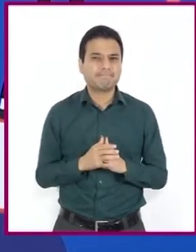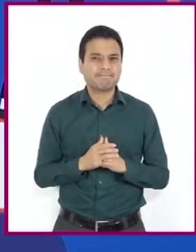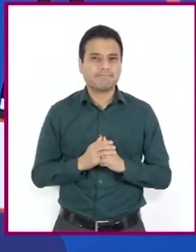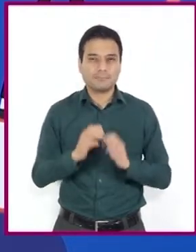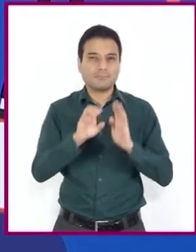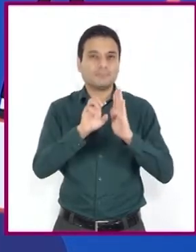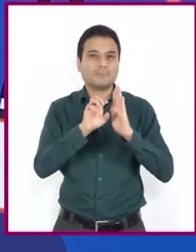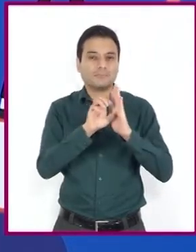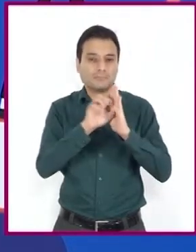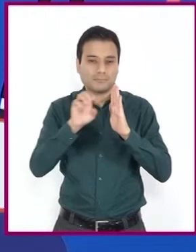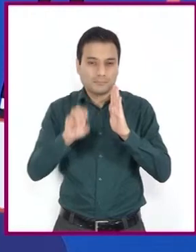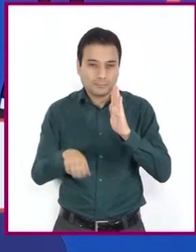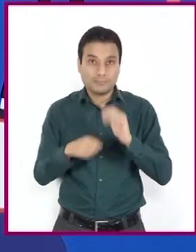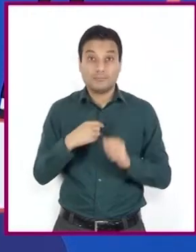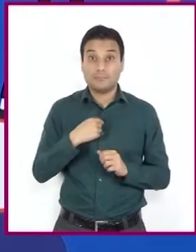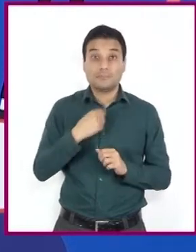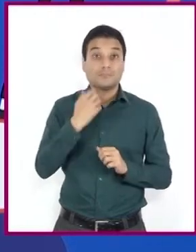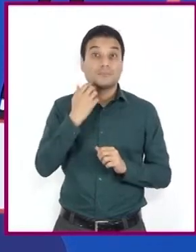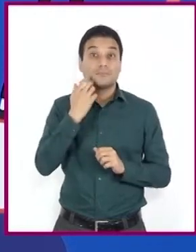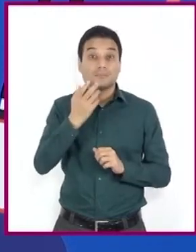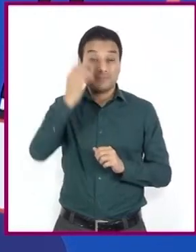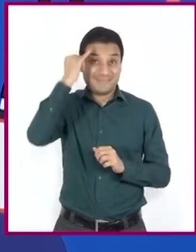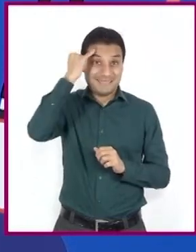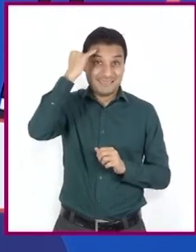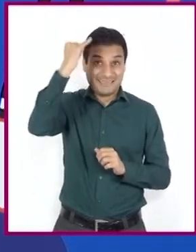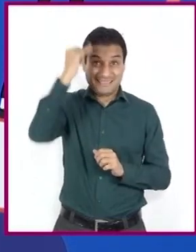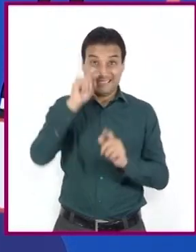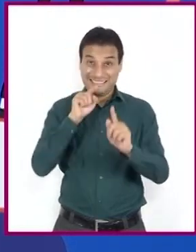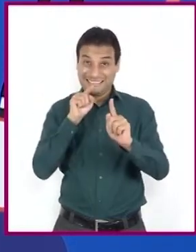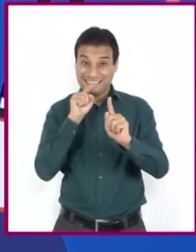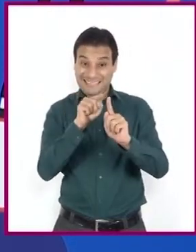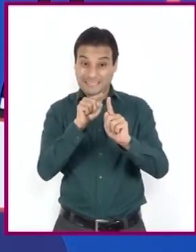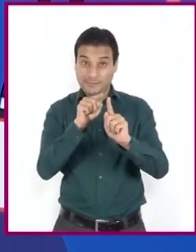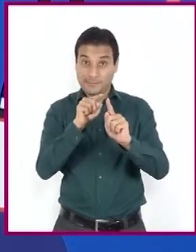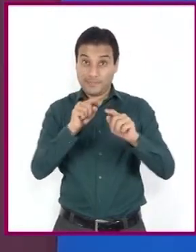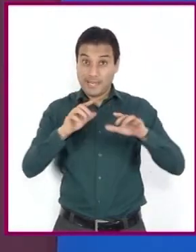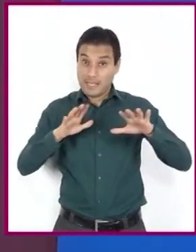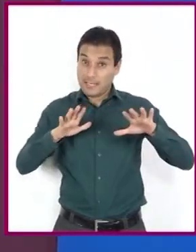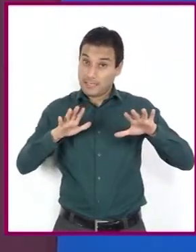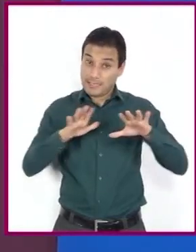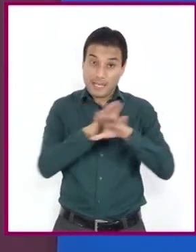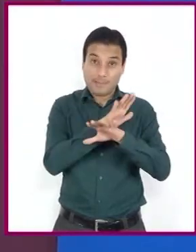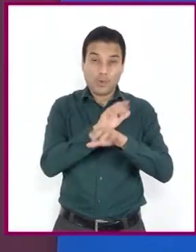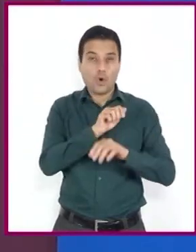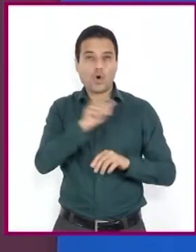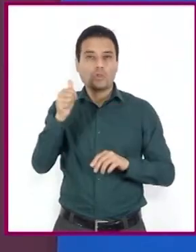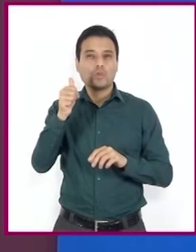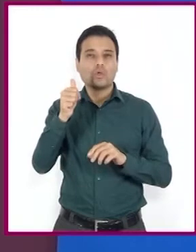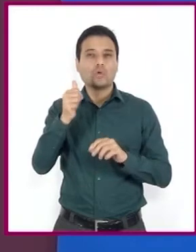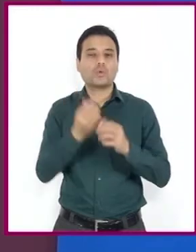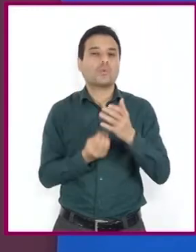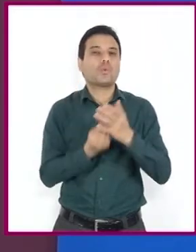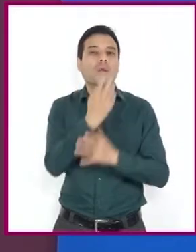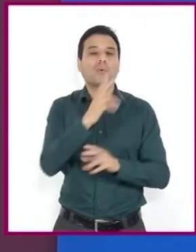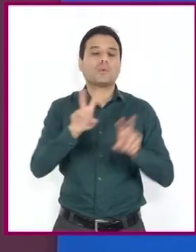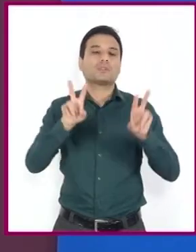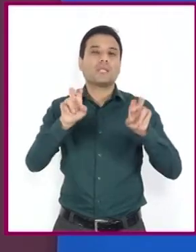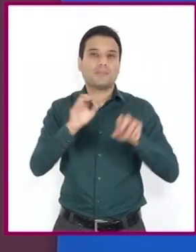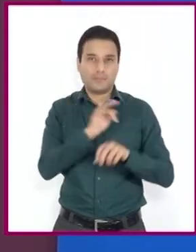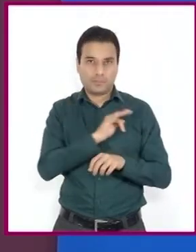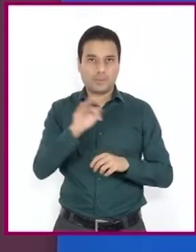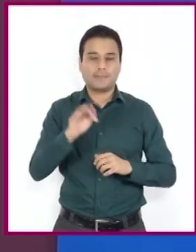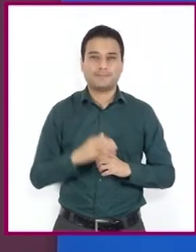desea realizar algún cambio de idea, es decir, cambiar o pasar de un subtema a